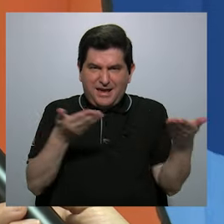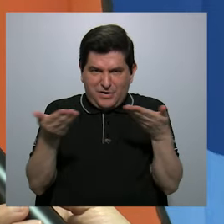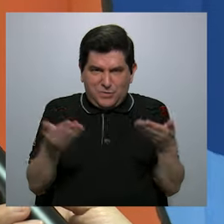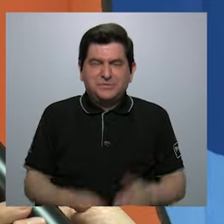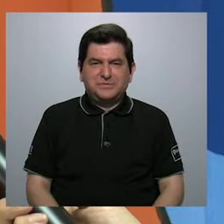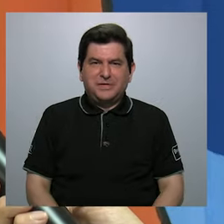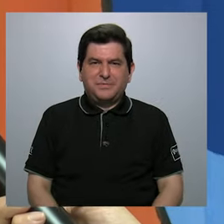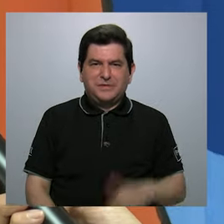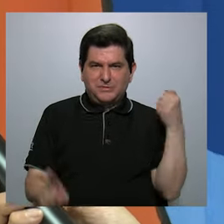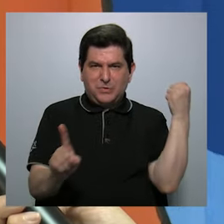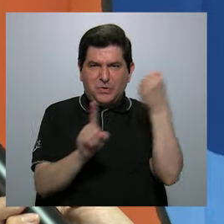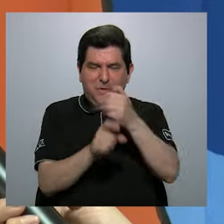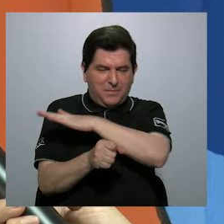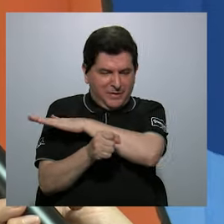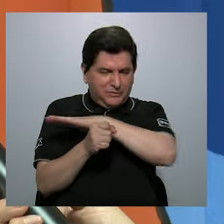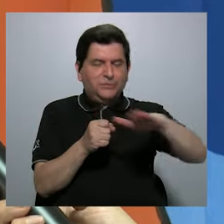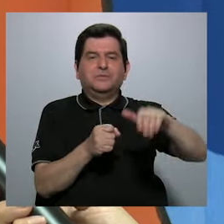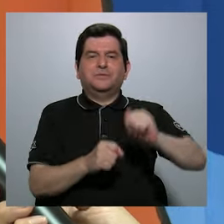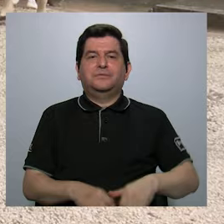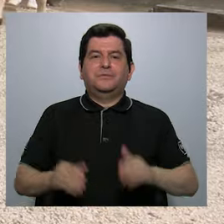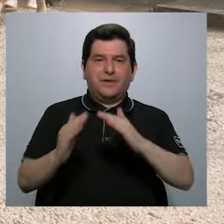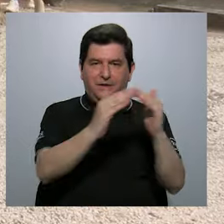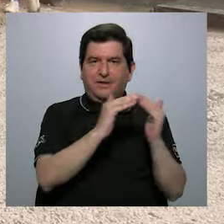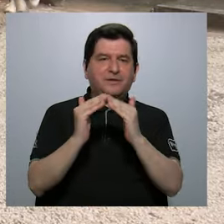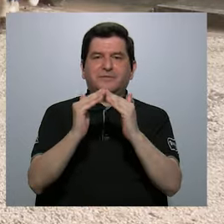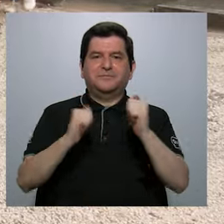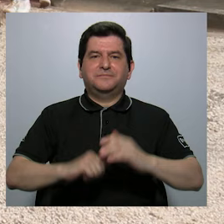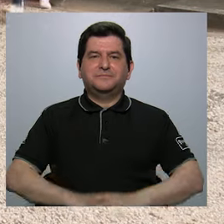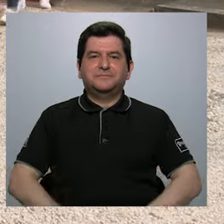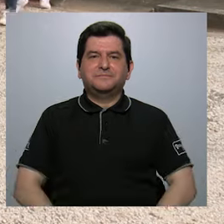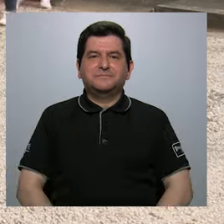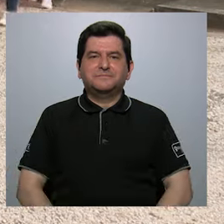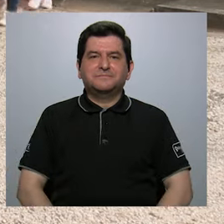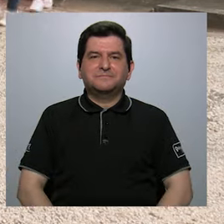por un impacto más integral a las comunidades.